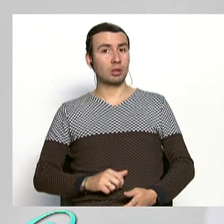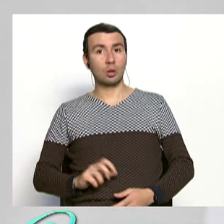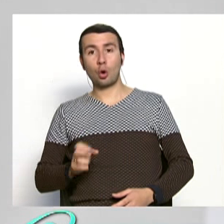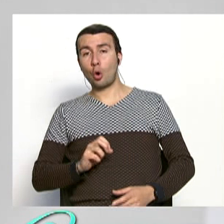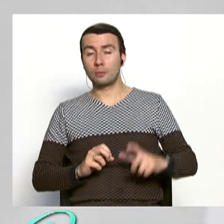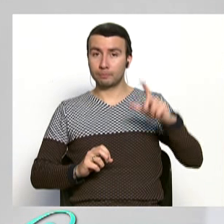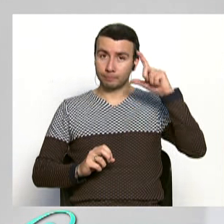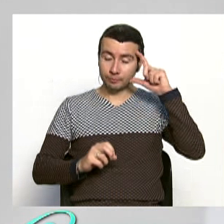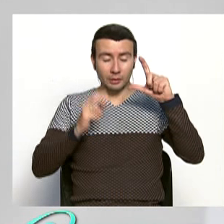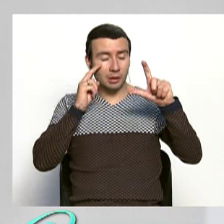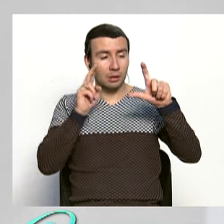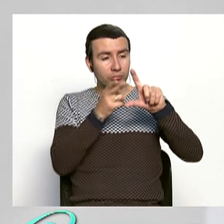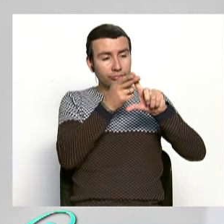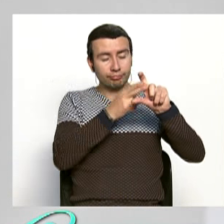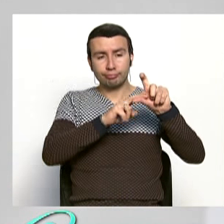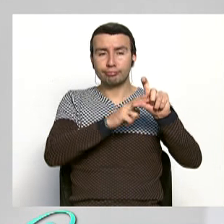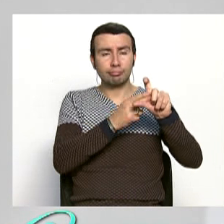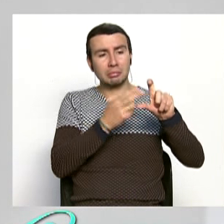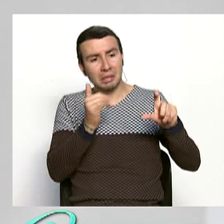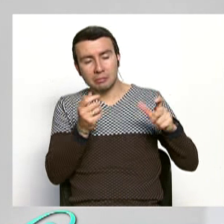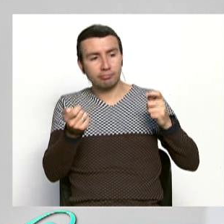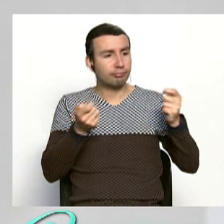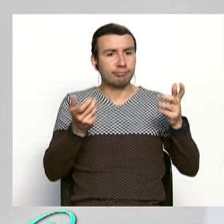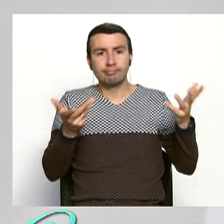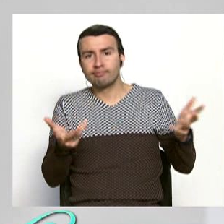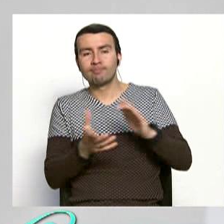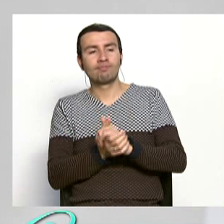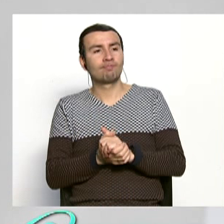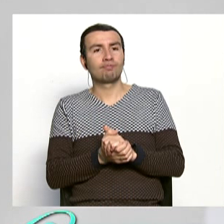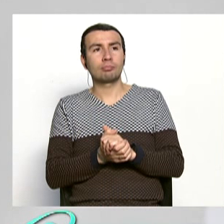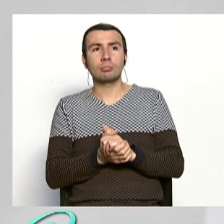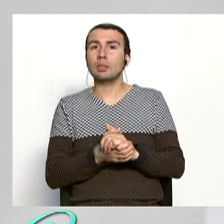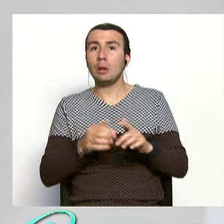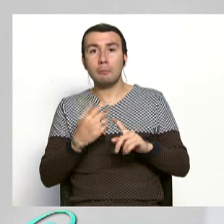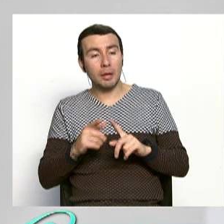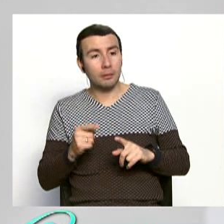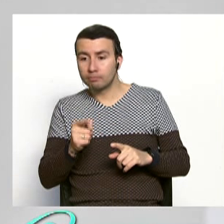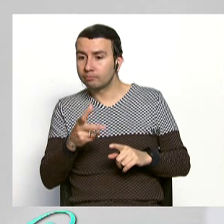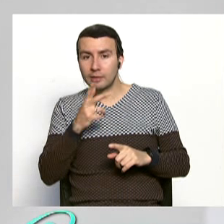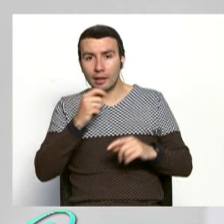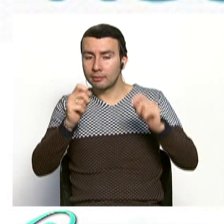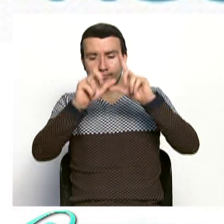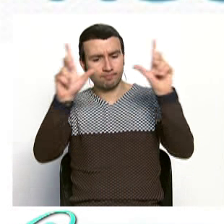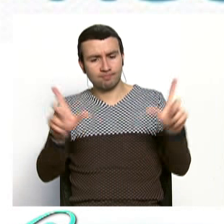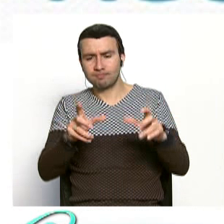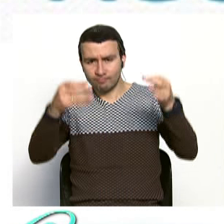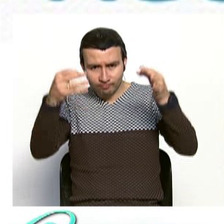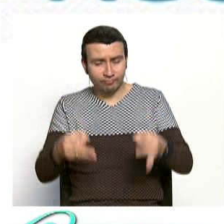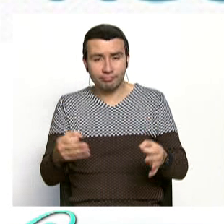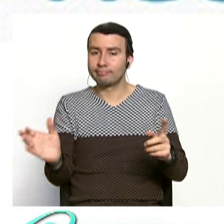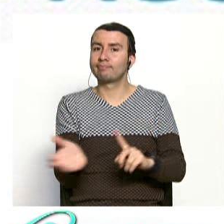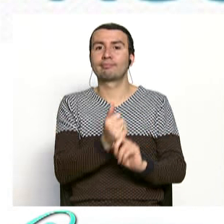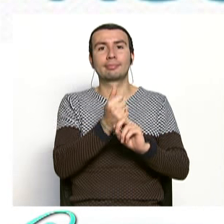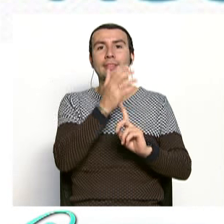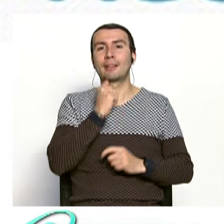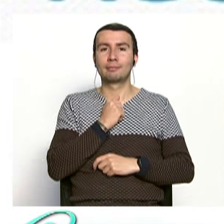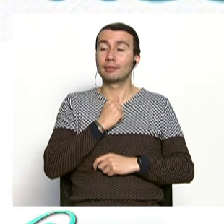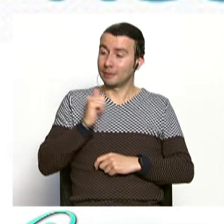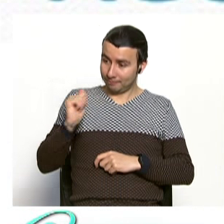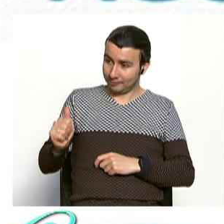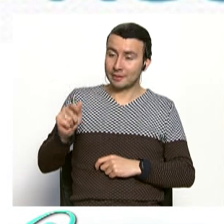suprapúbica pero digamos que con esto todavía no se hace un diagnóstico Entonces ya llegan ustedes ya